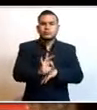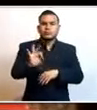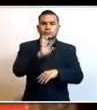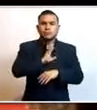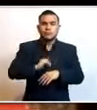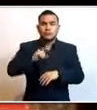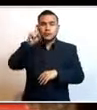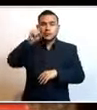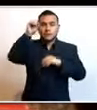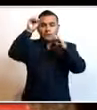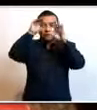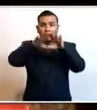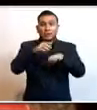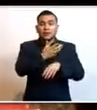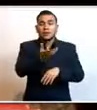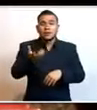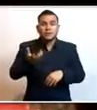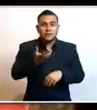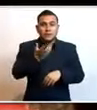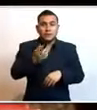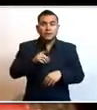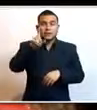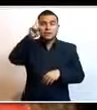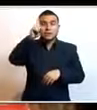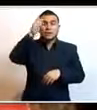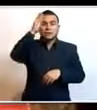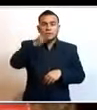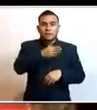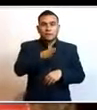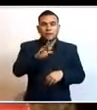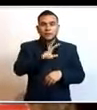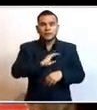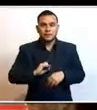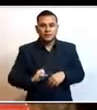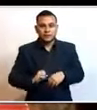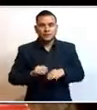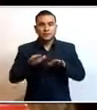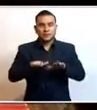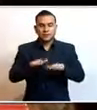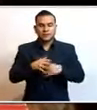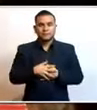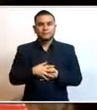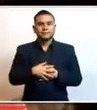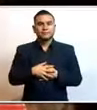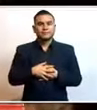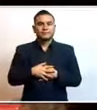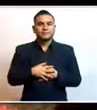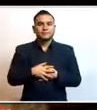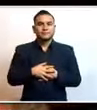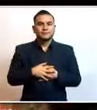Que Dios me los bendiga a todos y que Dios bendiga a nuestro país, El Salvador. Muchas gracias.